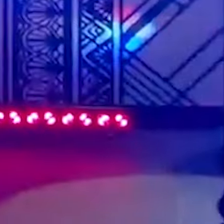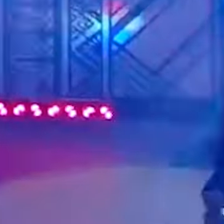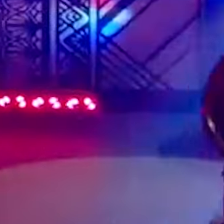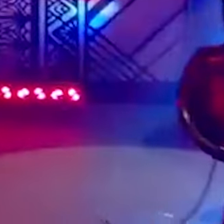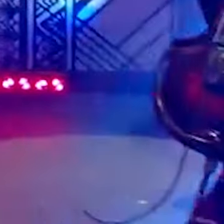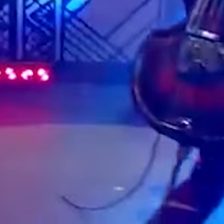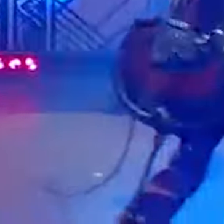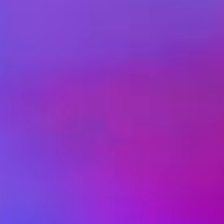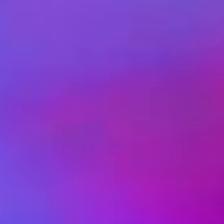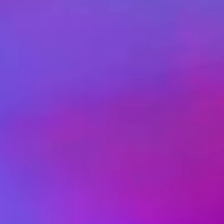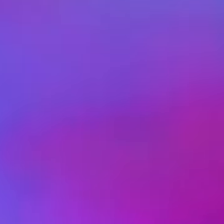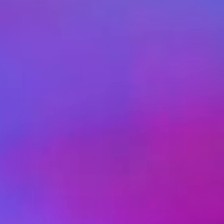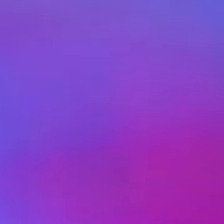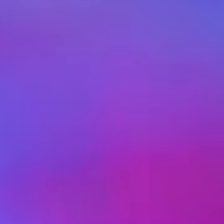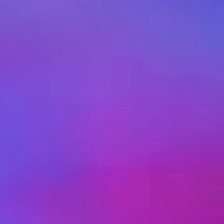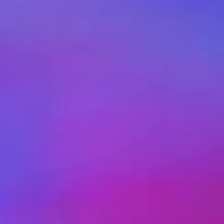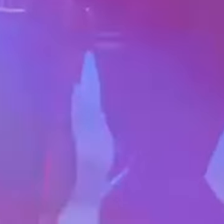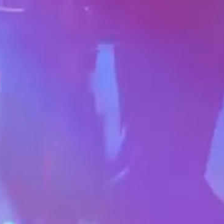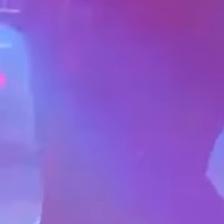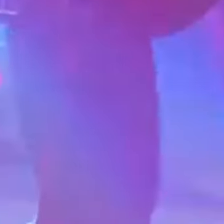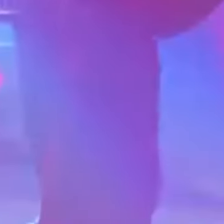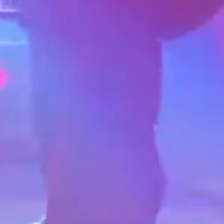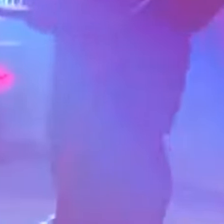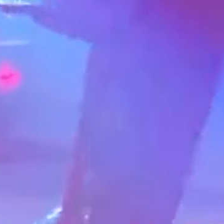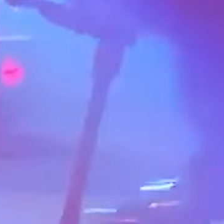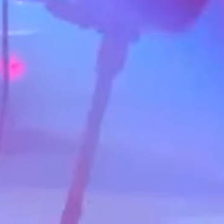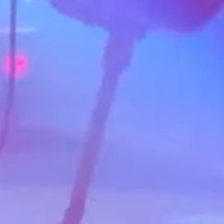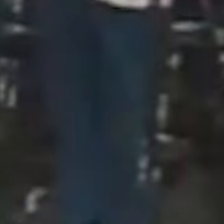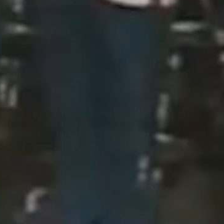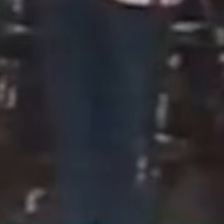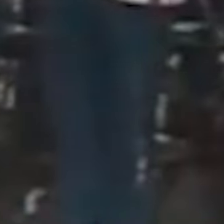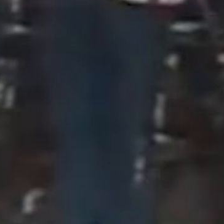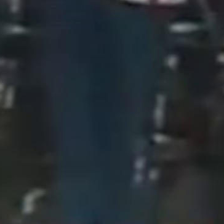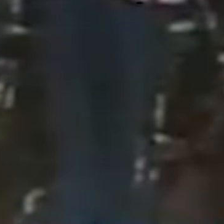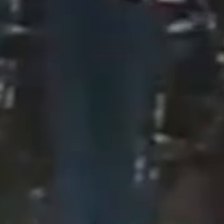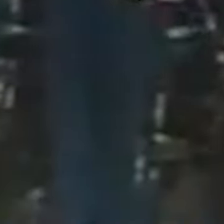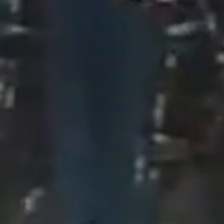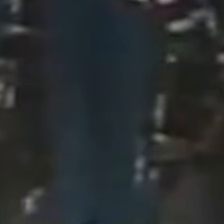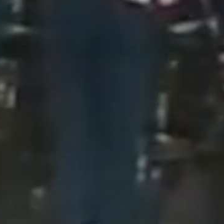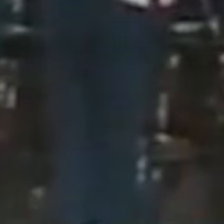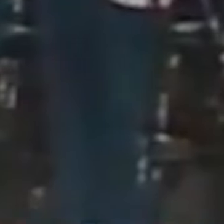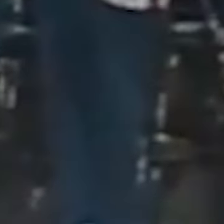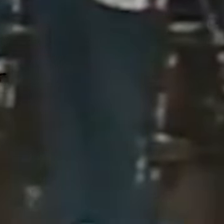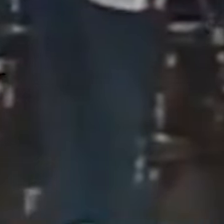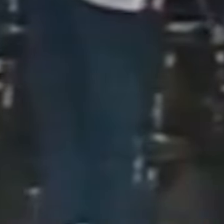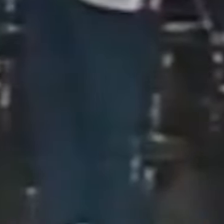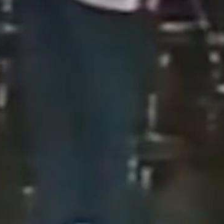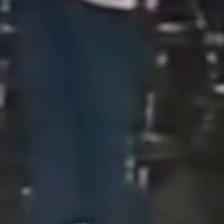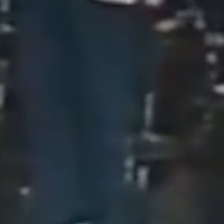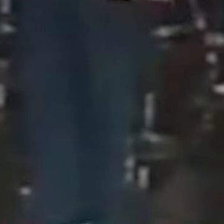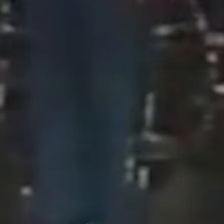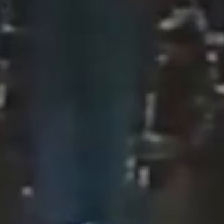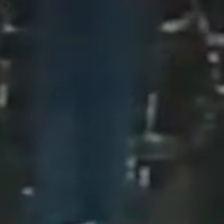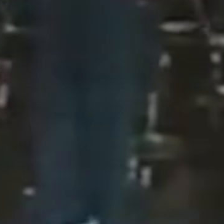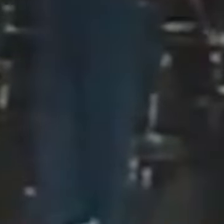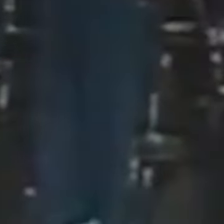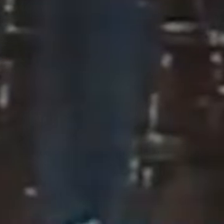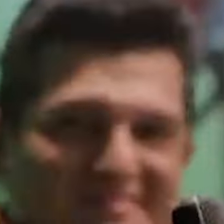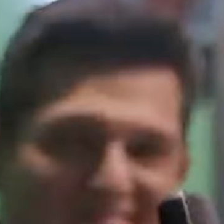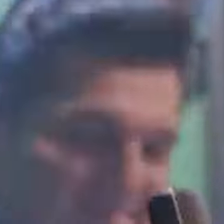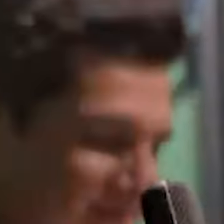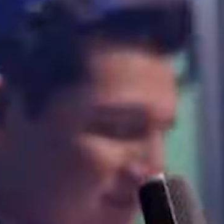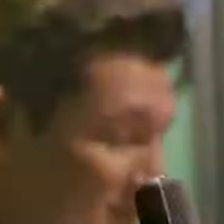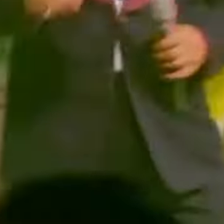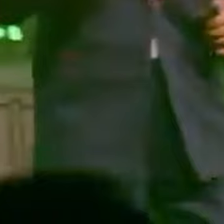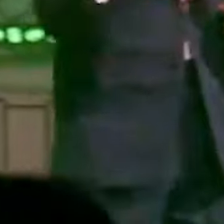el próximo 11 de febrero a las 17 horas, en la plancha del Zócalo. Del 2 al 5 de febrero, se ofrecerán 14 funciones del show de cine